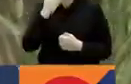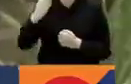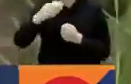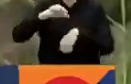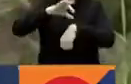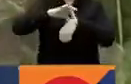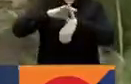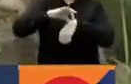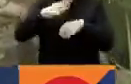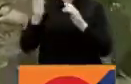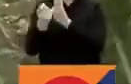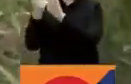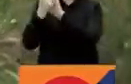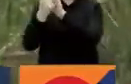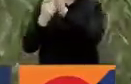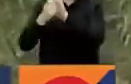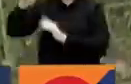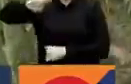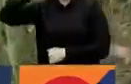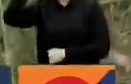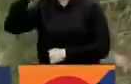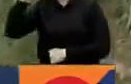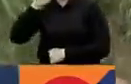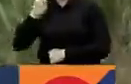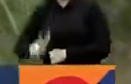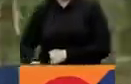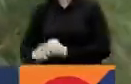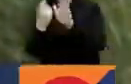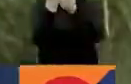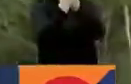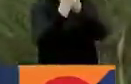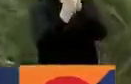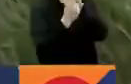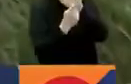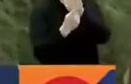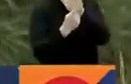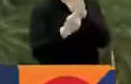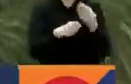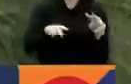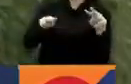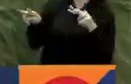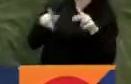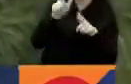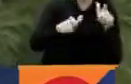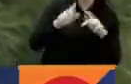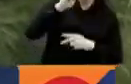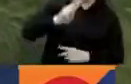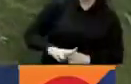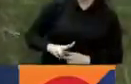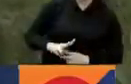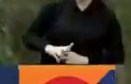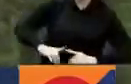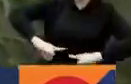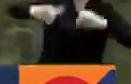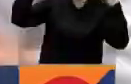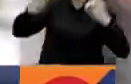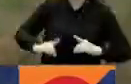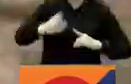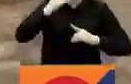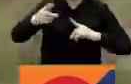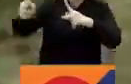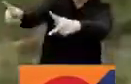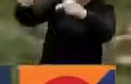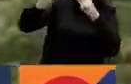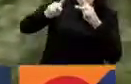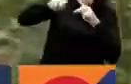algunas restricciones que mantiene el gobierno venezolano en el Puente Internacional Simón Bolívar, algunas personas deciden nuevamente cruzar por estas